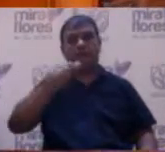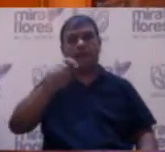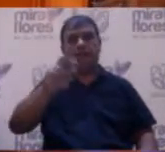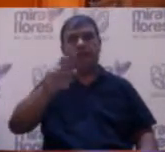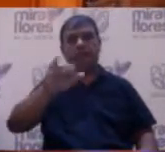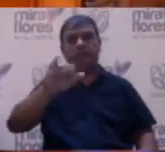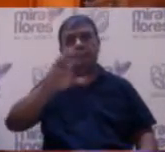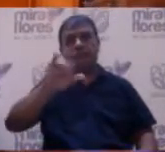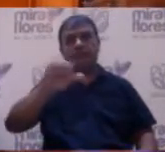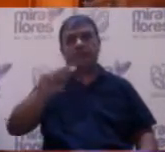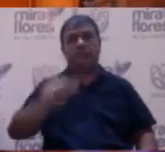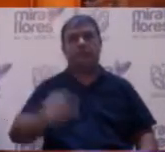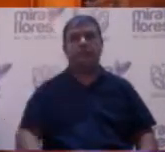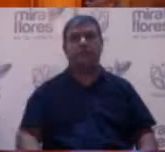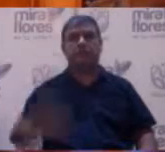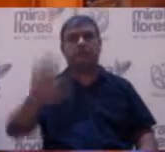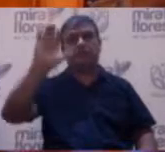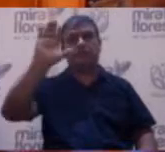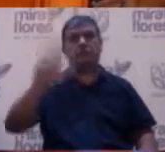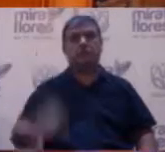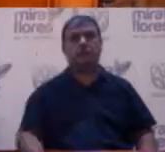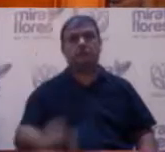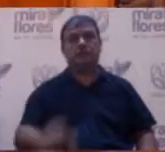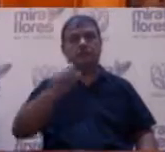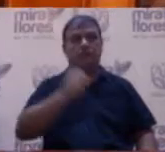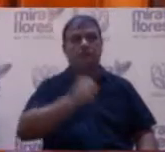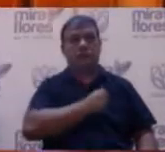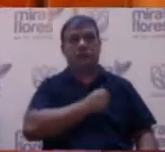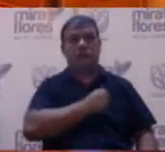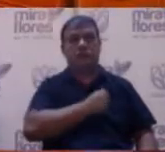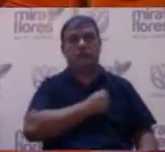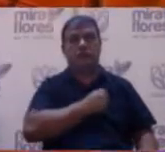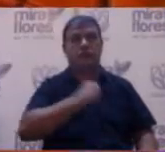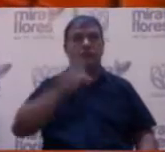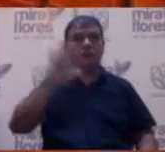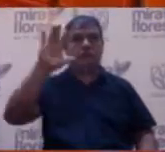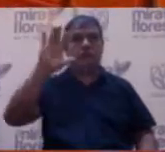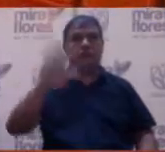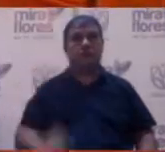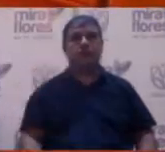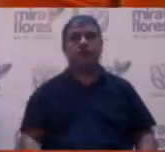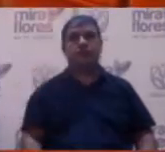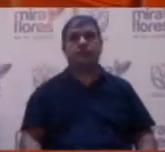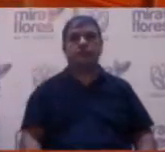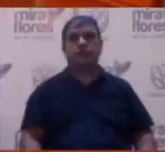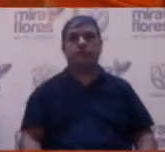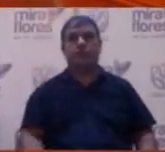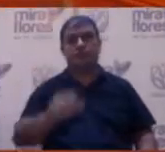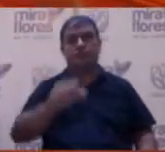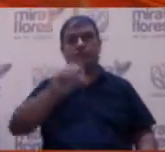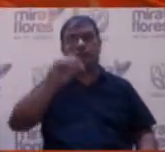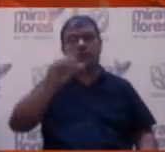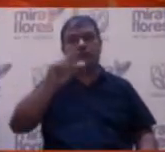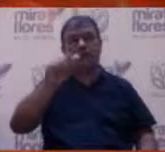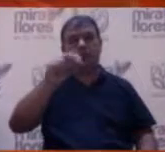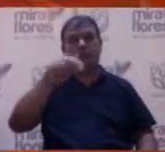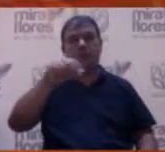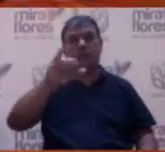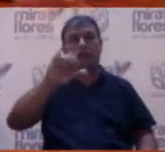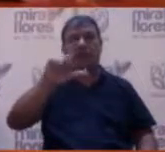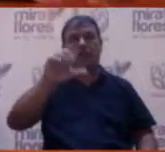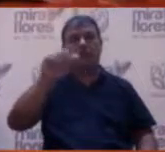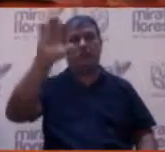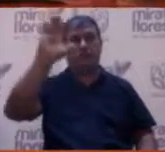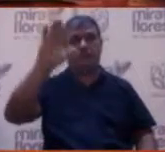María del Río Jiménez de Olavide. Señora Susana Stiglitz Watson. Señorita Daniela Lozano